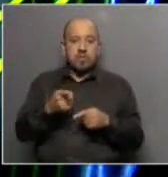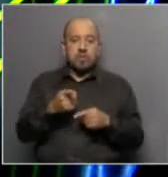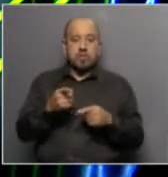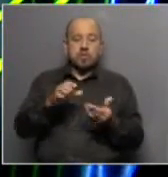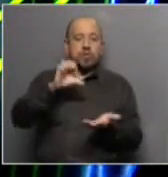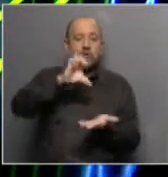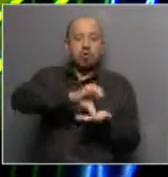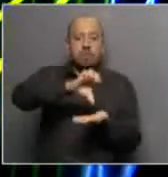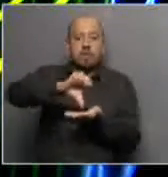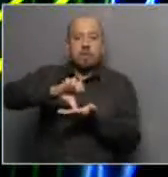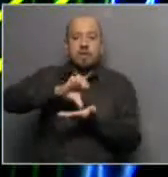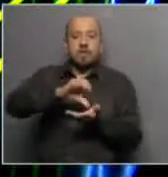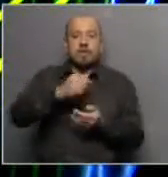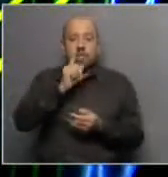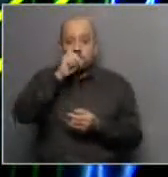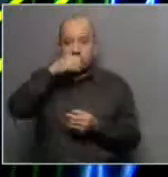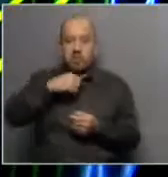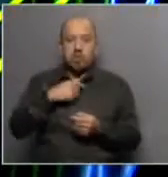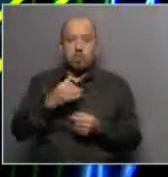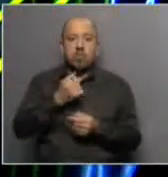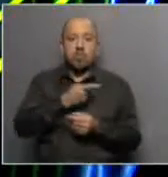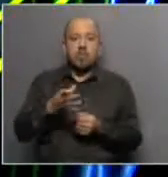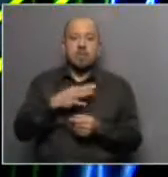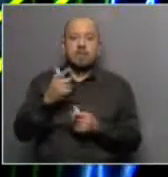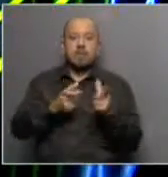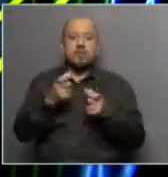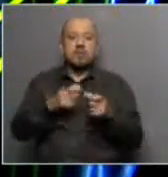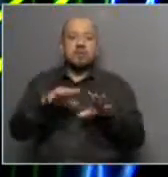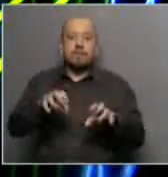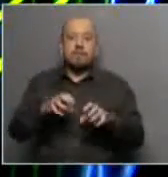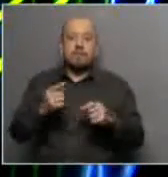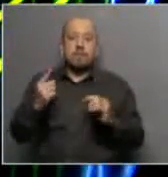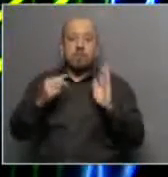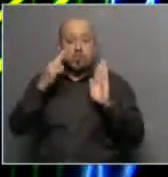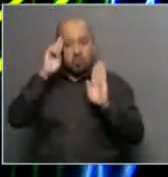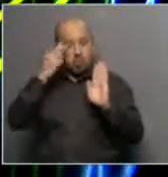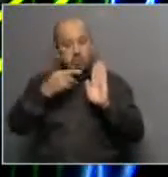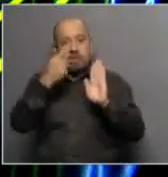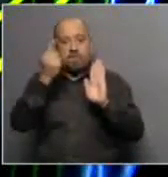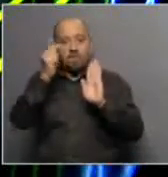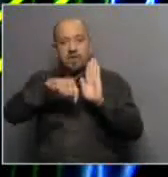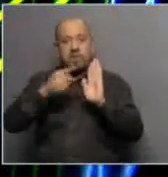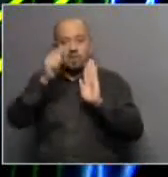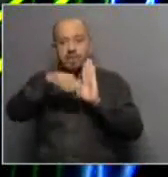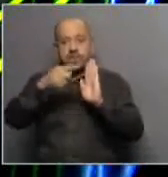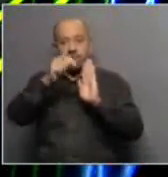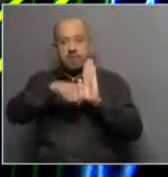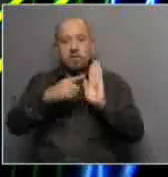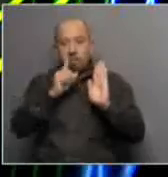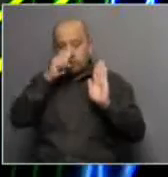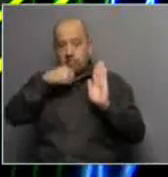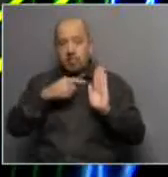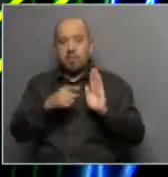los países. Inclusive uno en Montevideo se pregunta cuánta gente del interior vino porque había más trabajo, más fábricas, etc. Esa es una